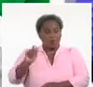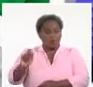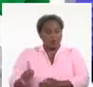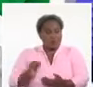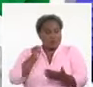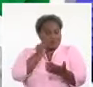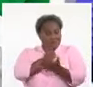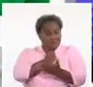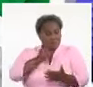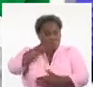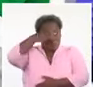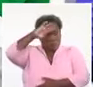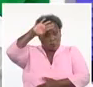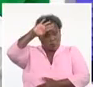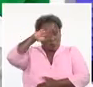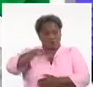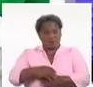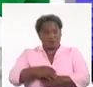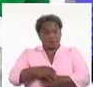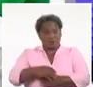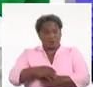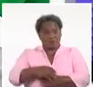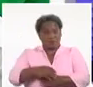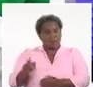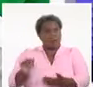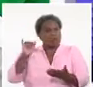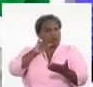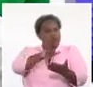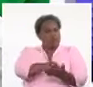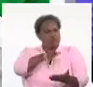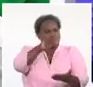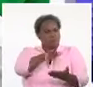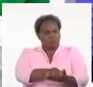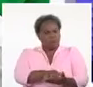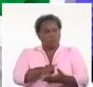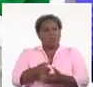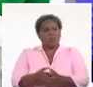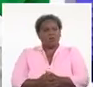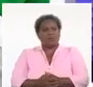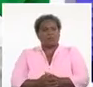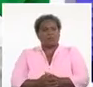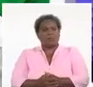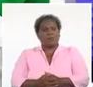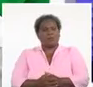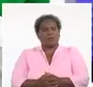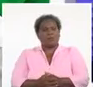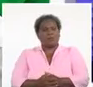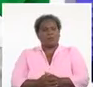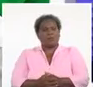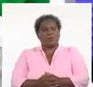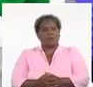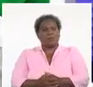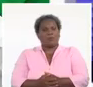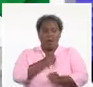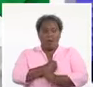país han sido casos importados a nuestro país.